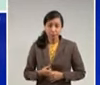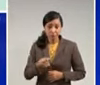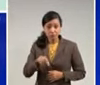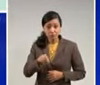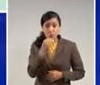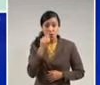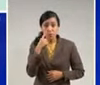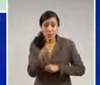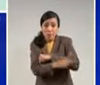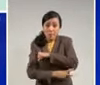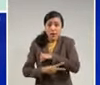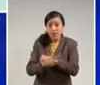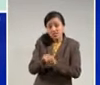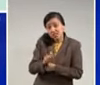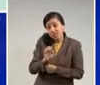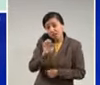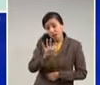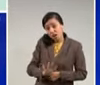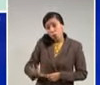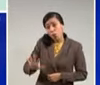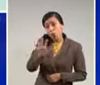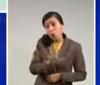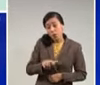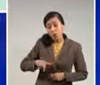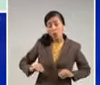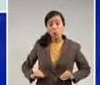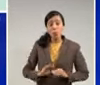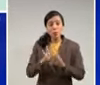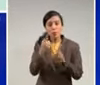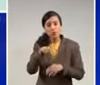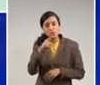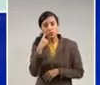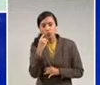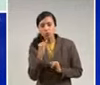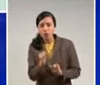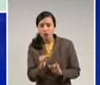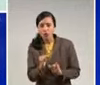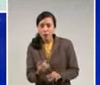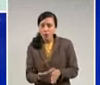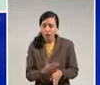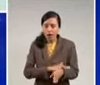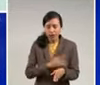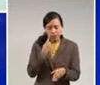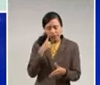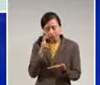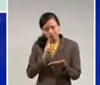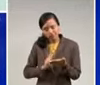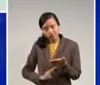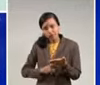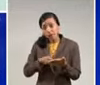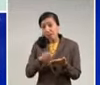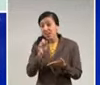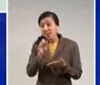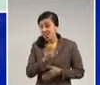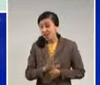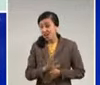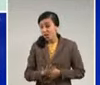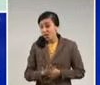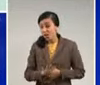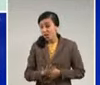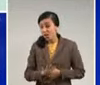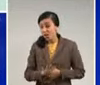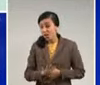países estos de Europa, que esta mañana incluso lo mirábamos ahora antes de llegar aquí, que han adoptado medidas